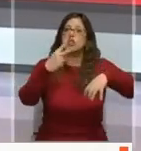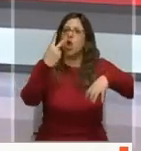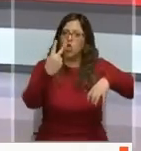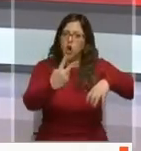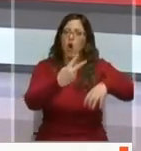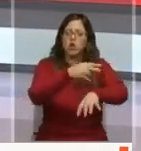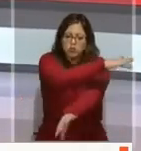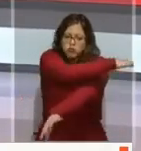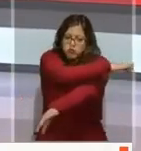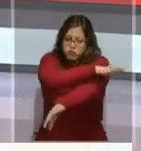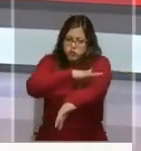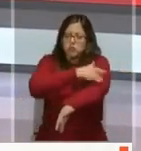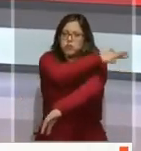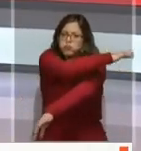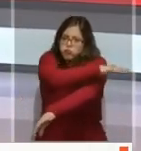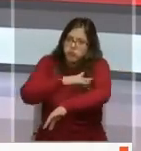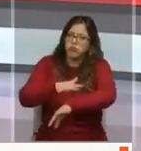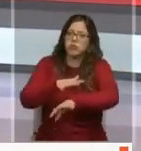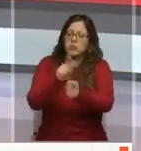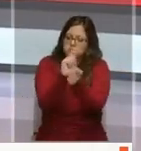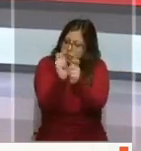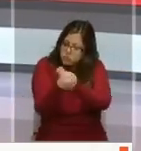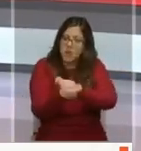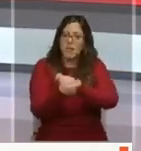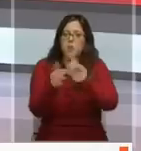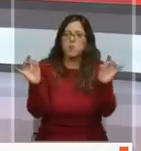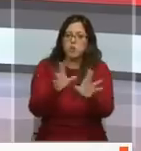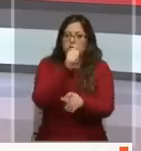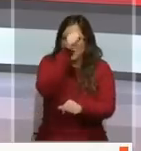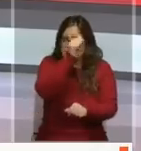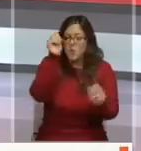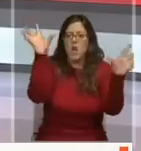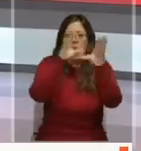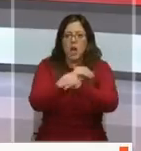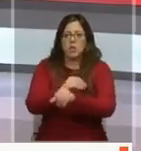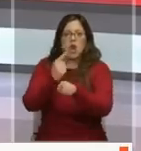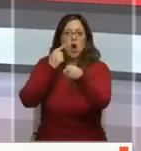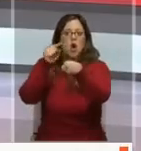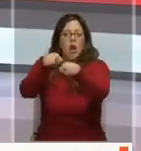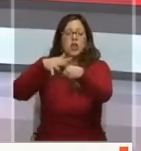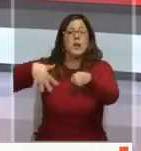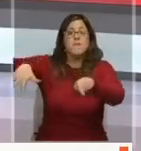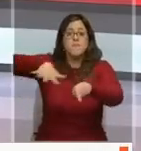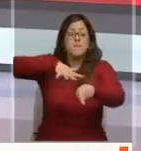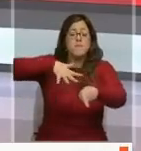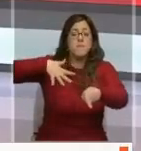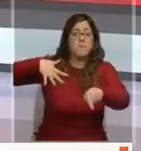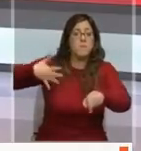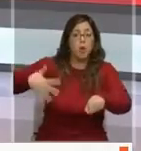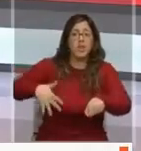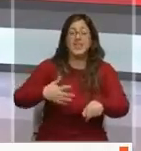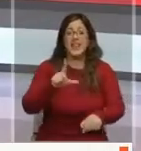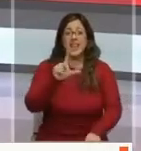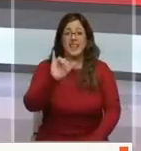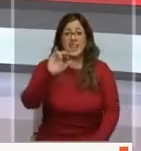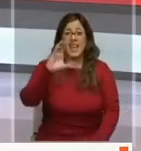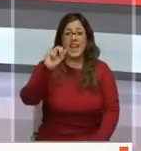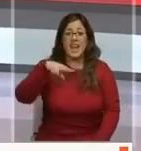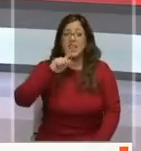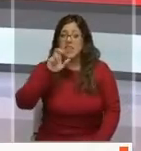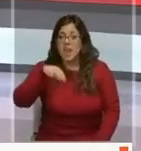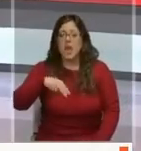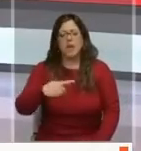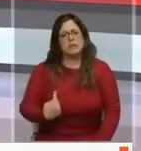que hay que hacer una transición que va a ser seguramente el domingo en la noche. Esto es muy importante porque Licantén, por Dios, que ha sufrido. A ver. Sí, Licantén claramente